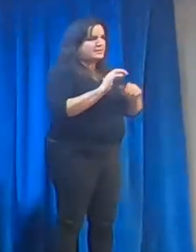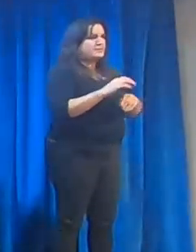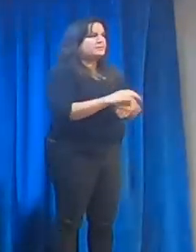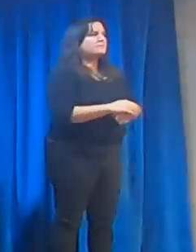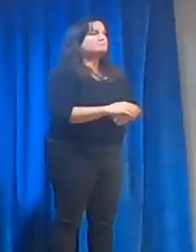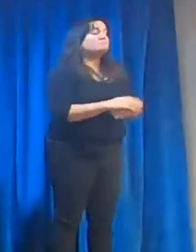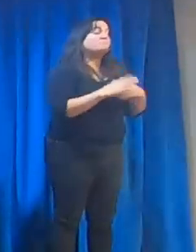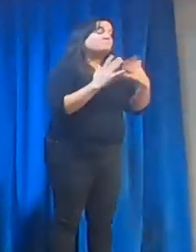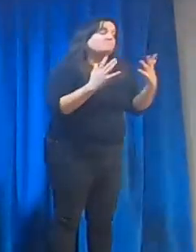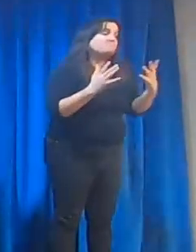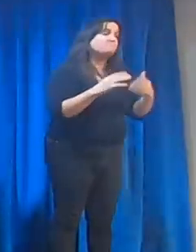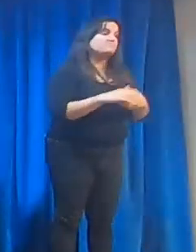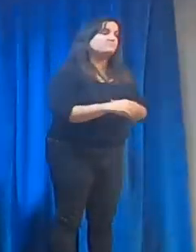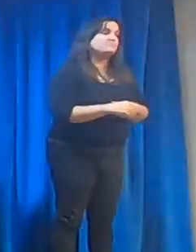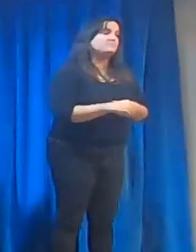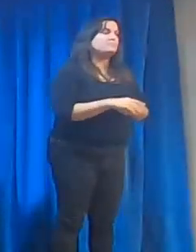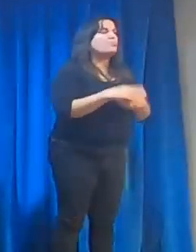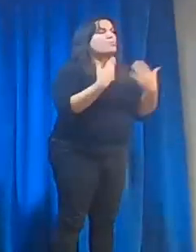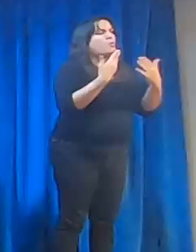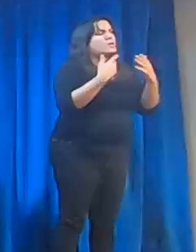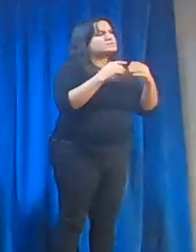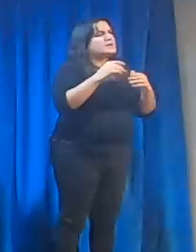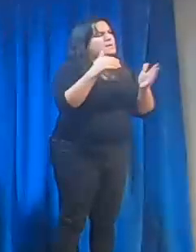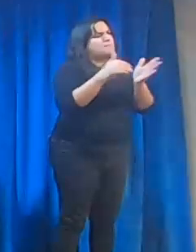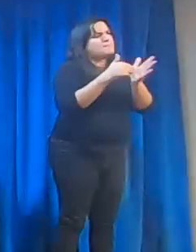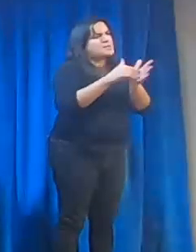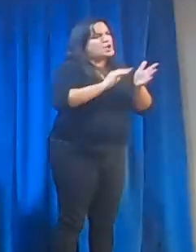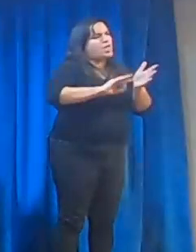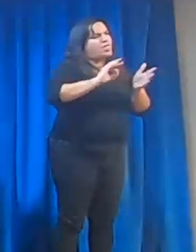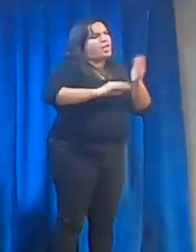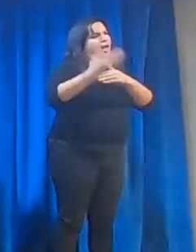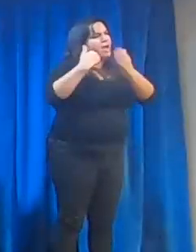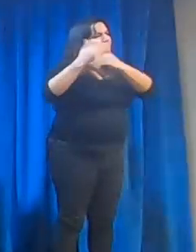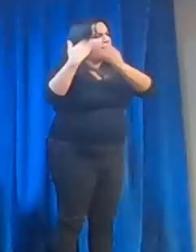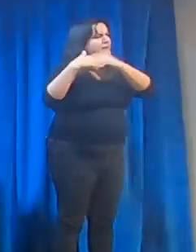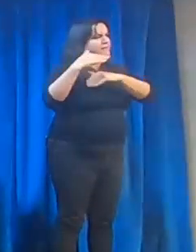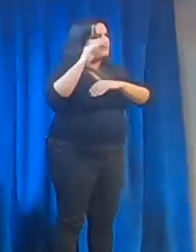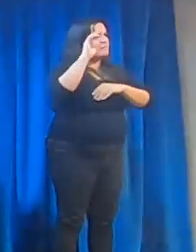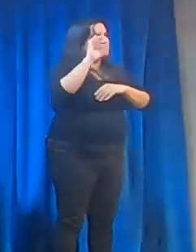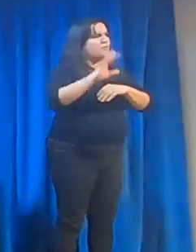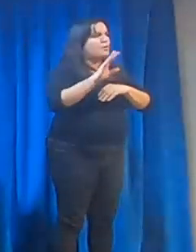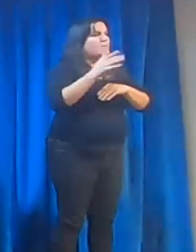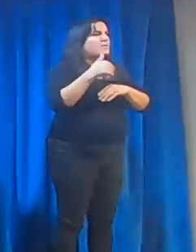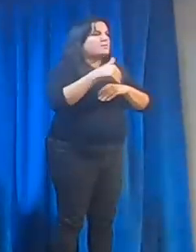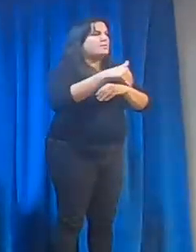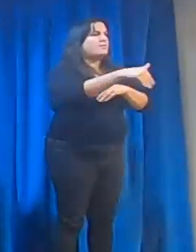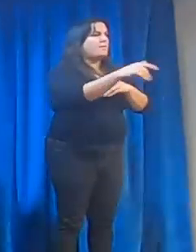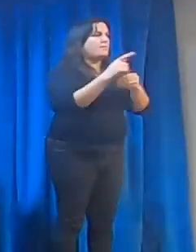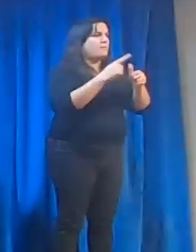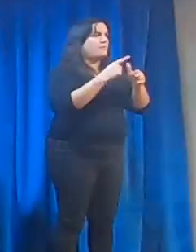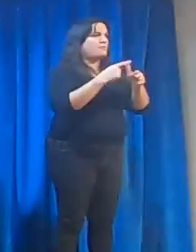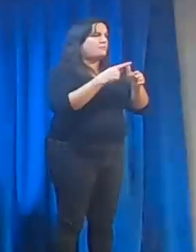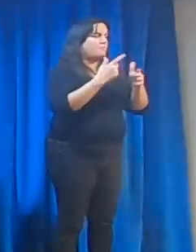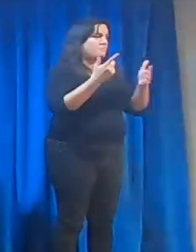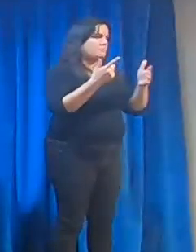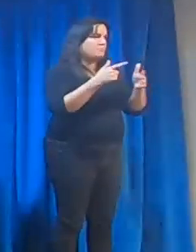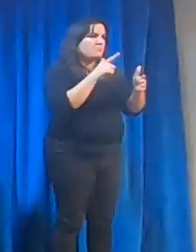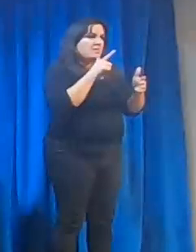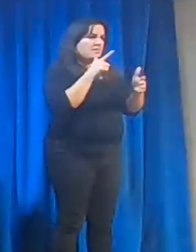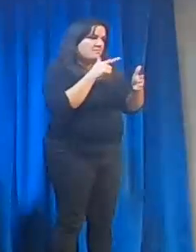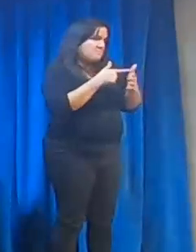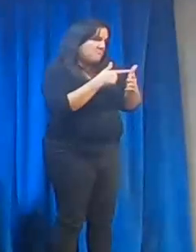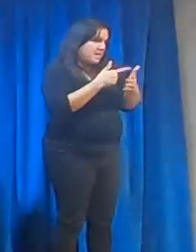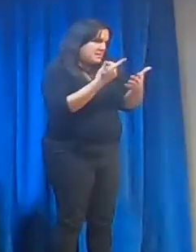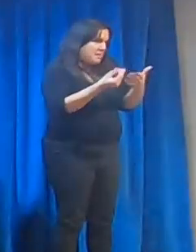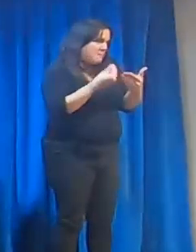sea que en algún momento, en millones de años, si seguimos así, usando solo el pulgar, que nadie pensaba que se iba a